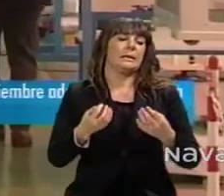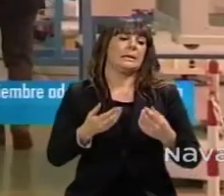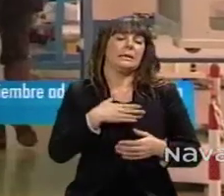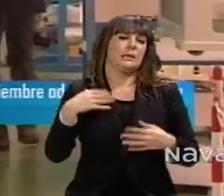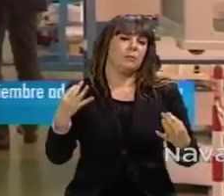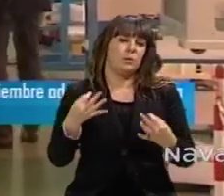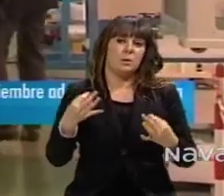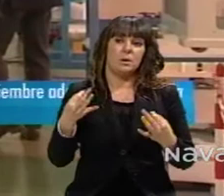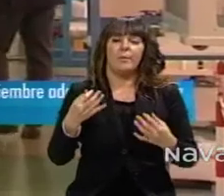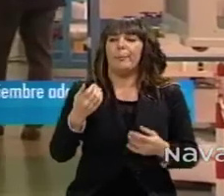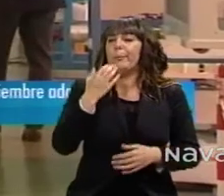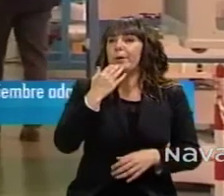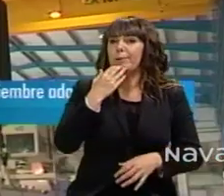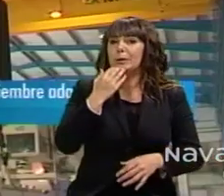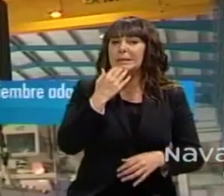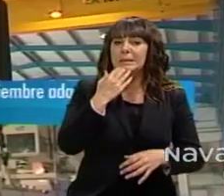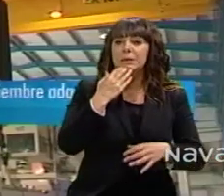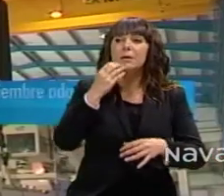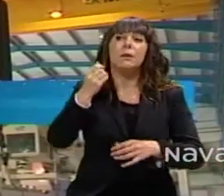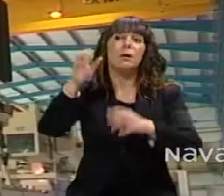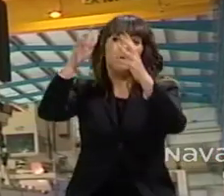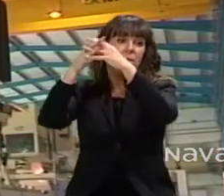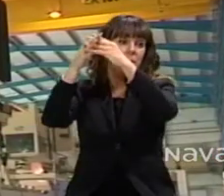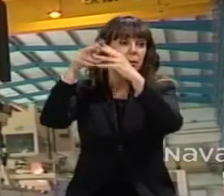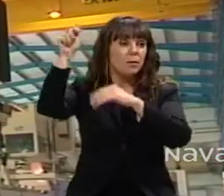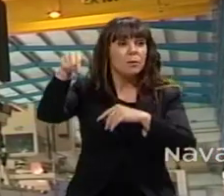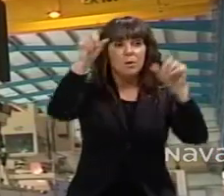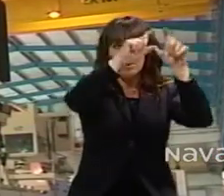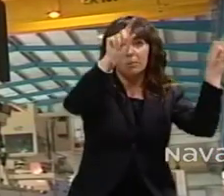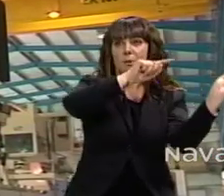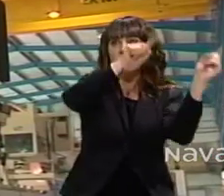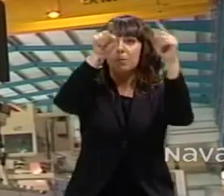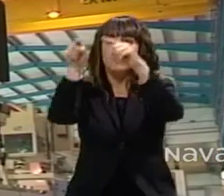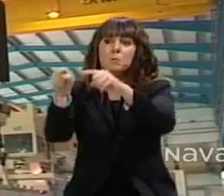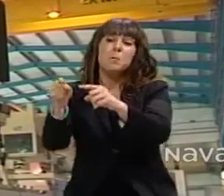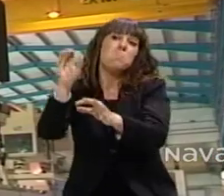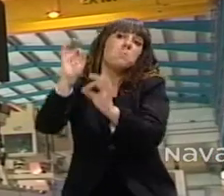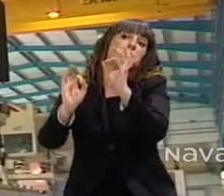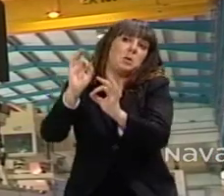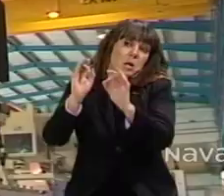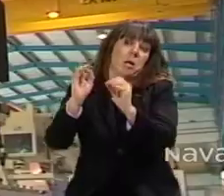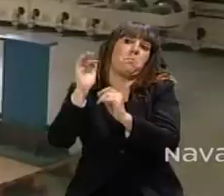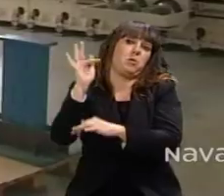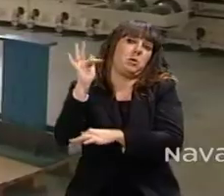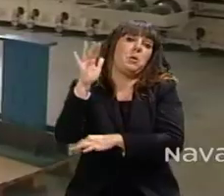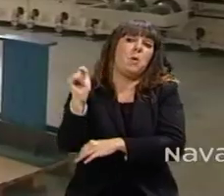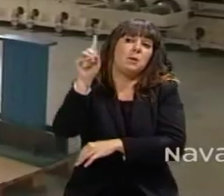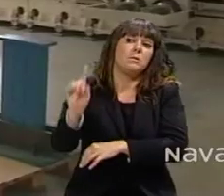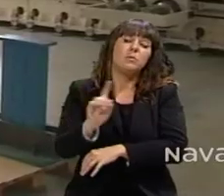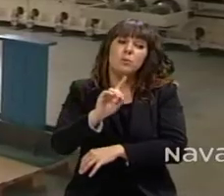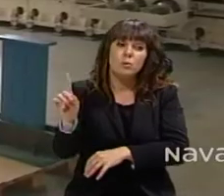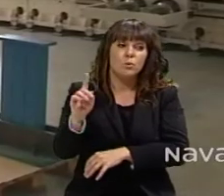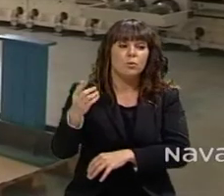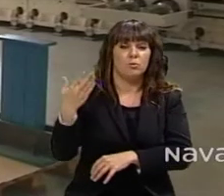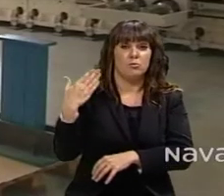existe alguna posibilidad de que M. Torres invierta en el futuro en su estado. Nosotros haciendo negocios con Estados